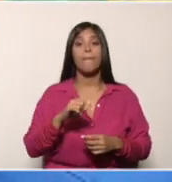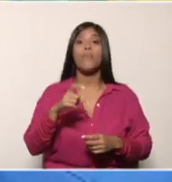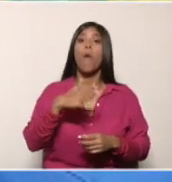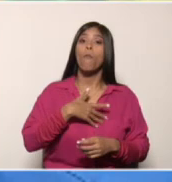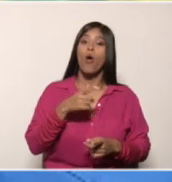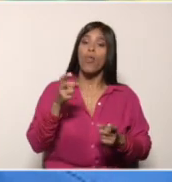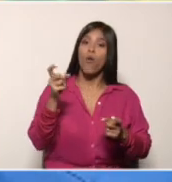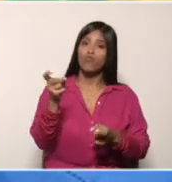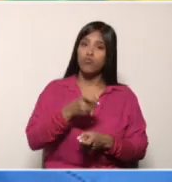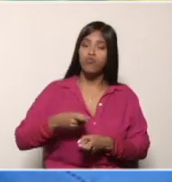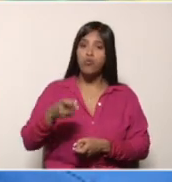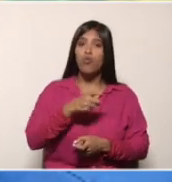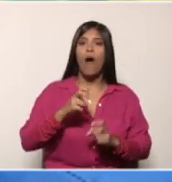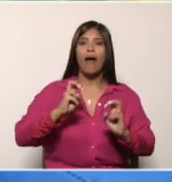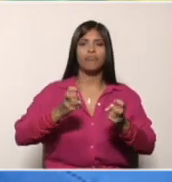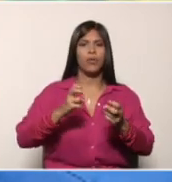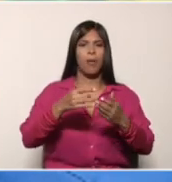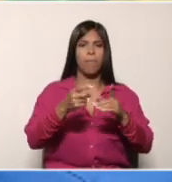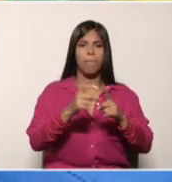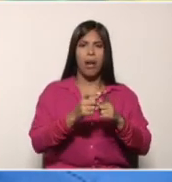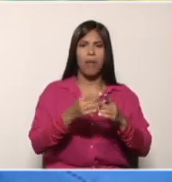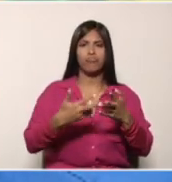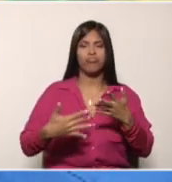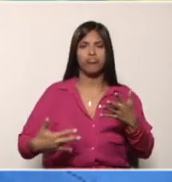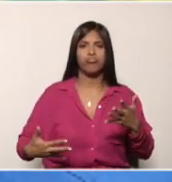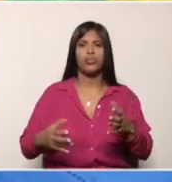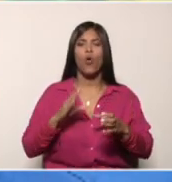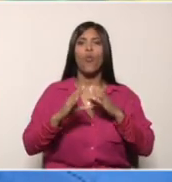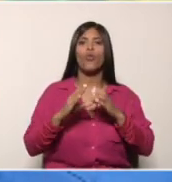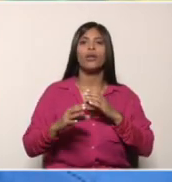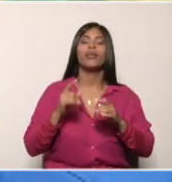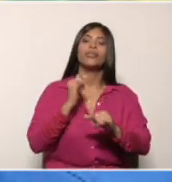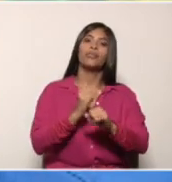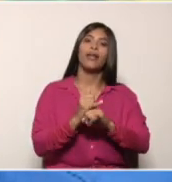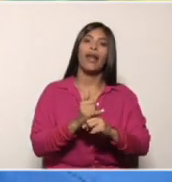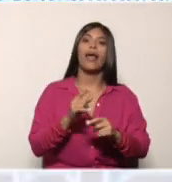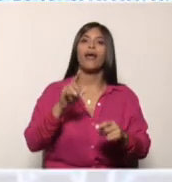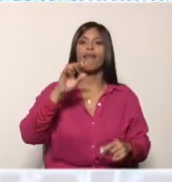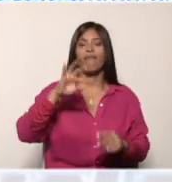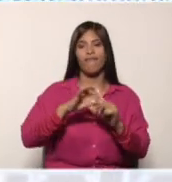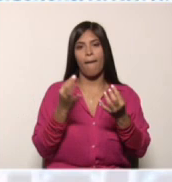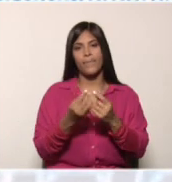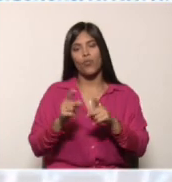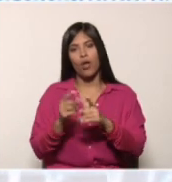textos, orientaciones, herramientas de tecnología, información y comunicación a través de la página web